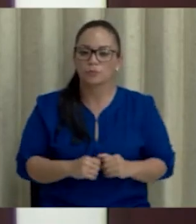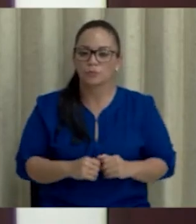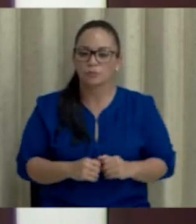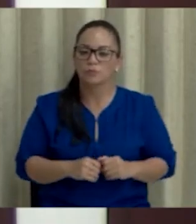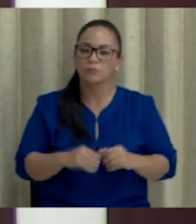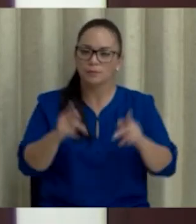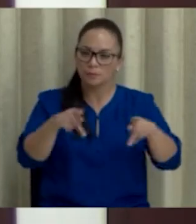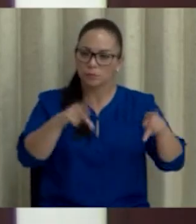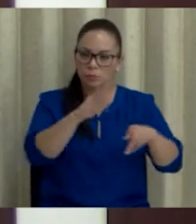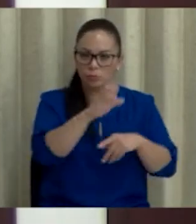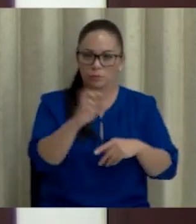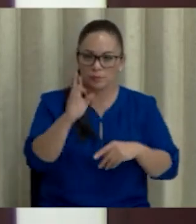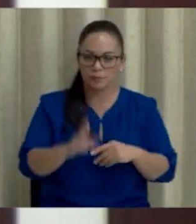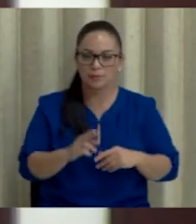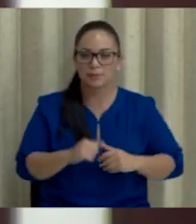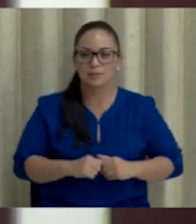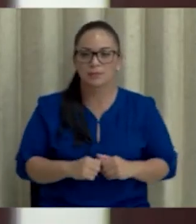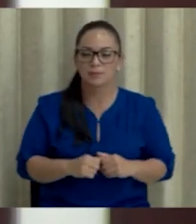todos los